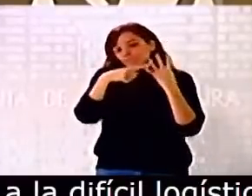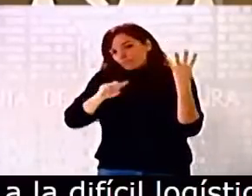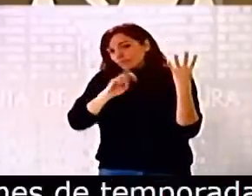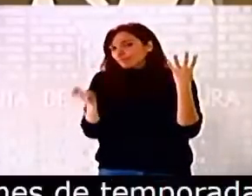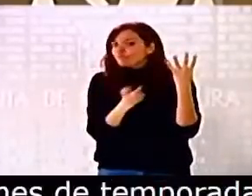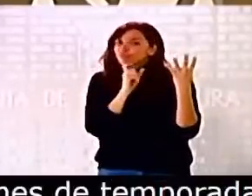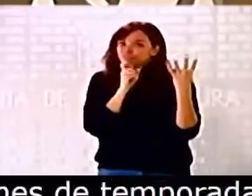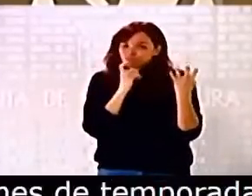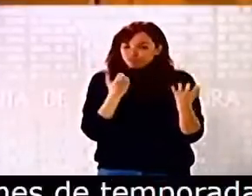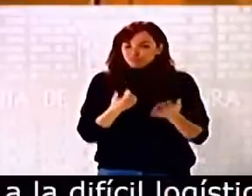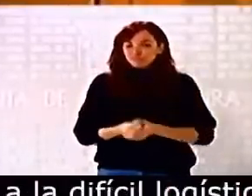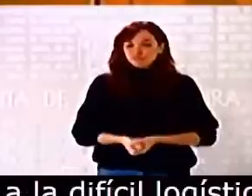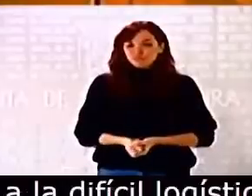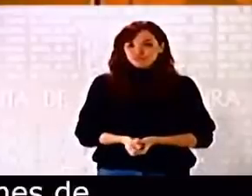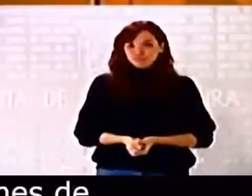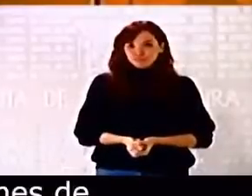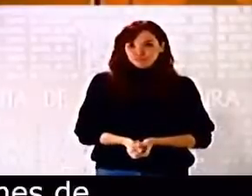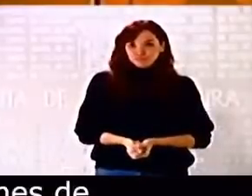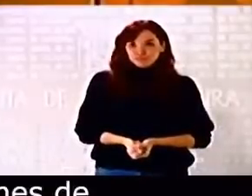físicas.